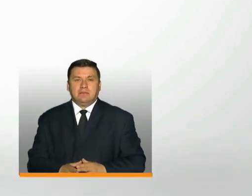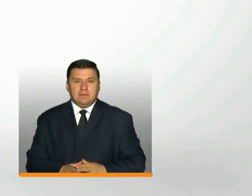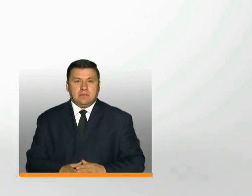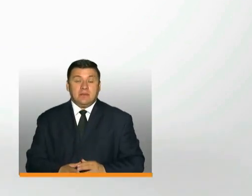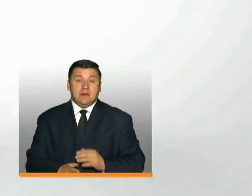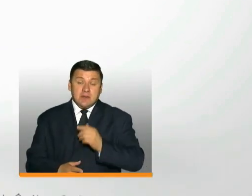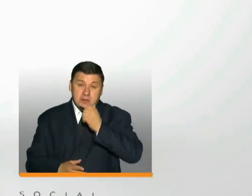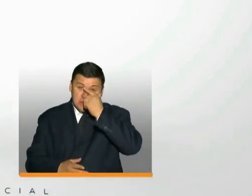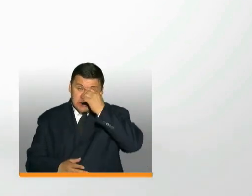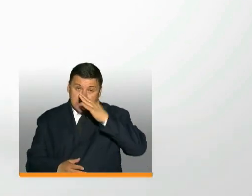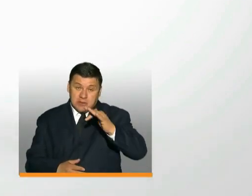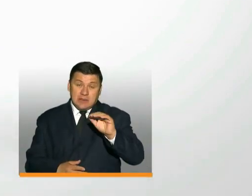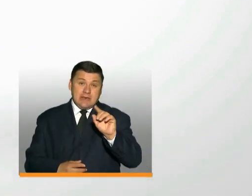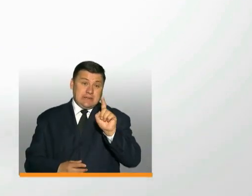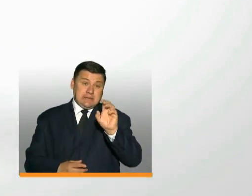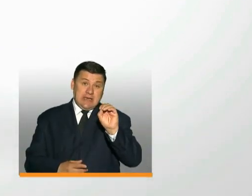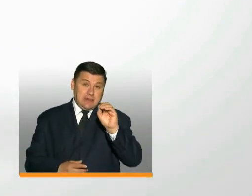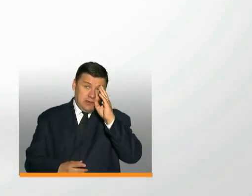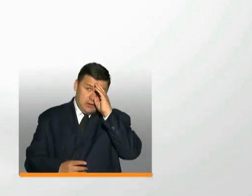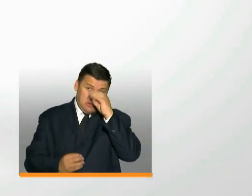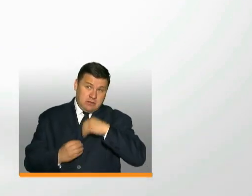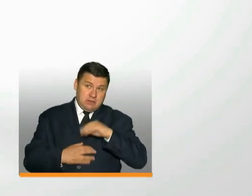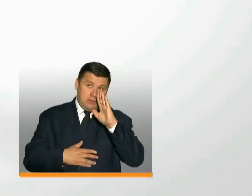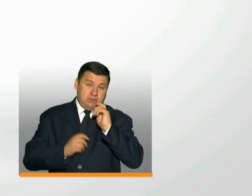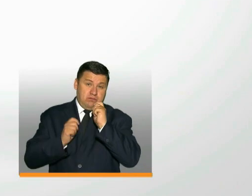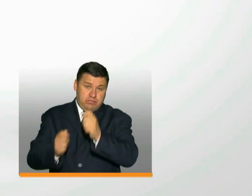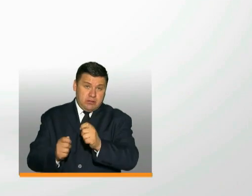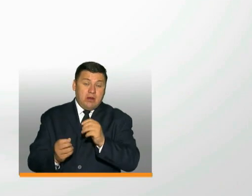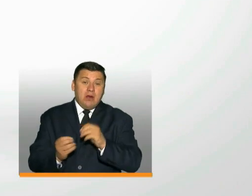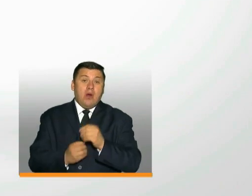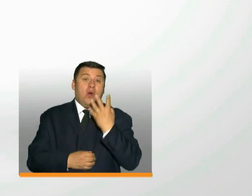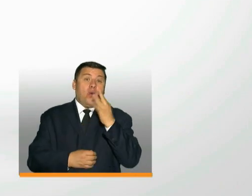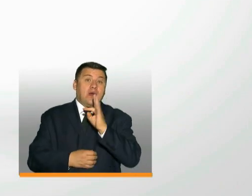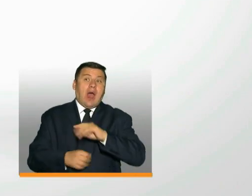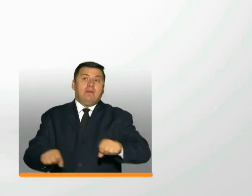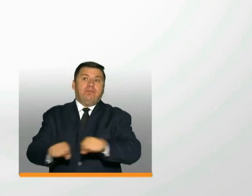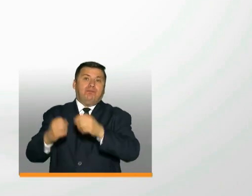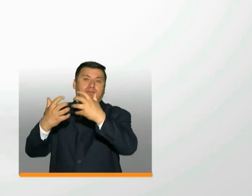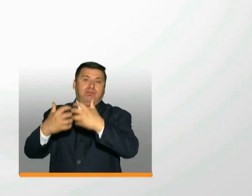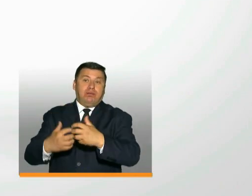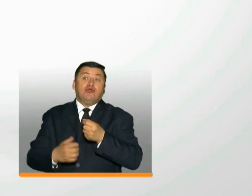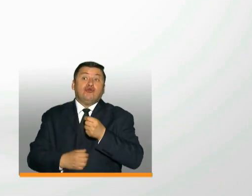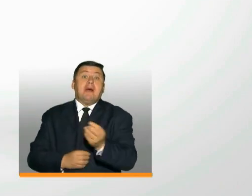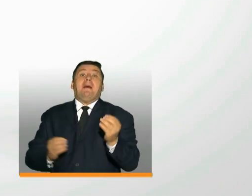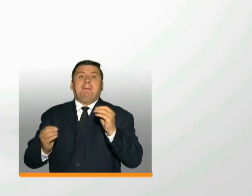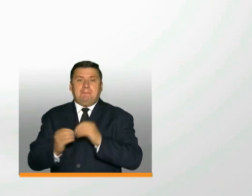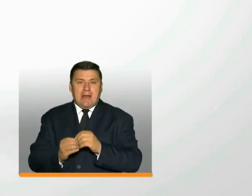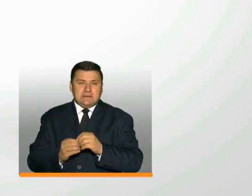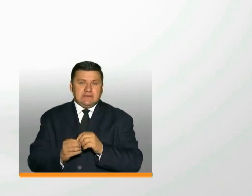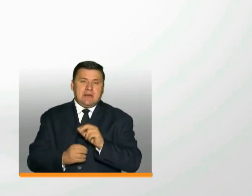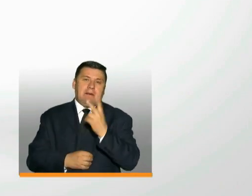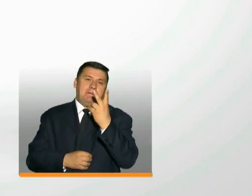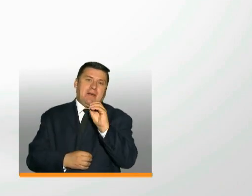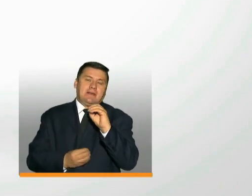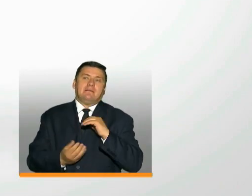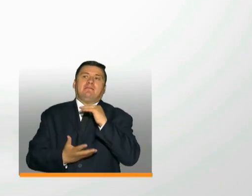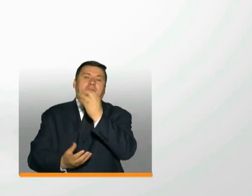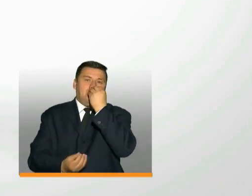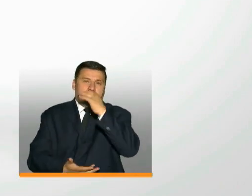En Santa Marta, 60 ventiladores asignados y 40 han sido instalados, y en los próximos días se entregarán 20